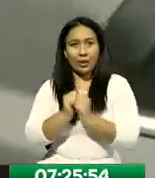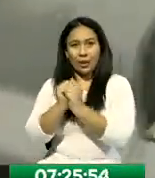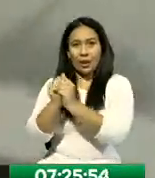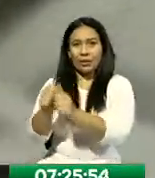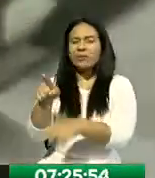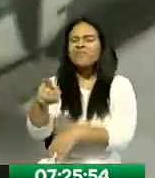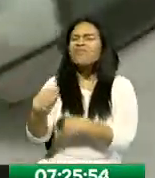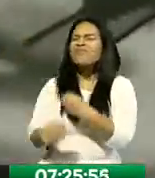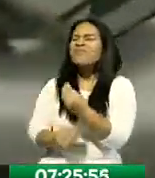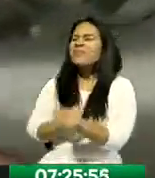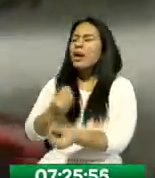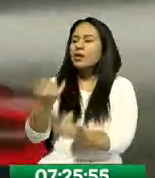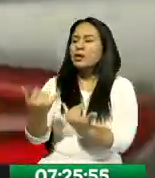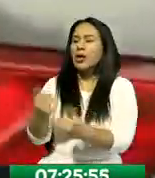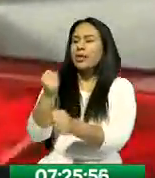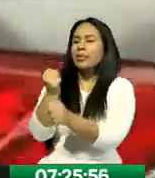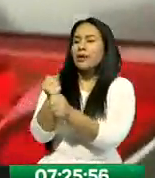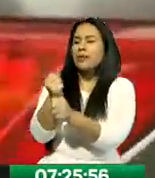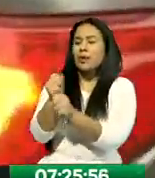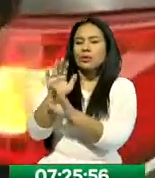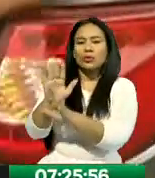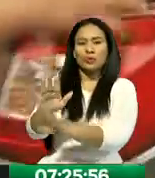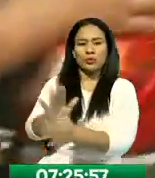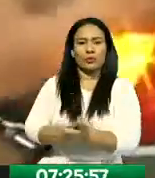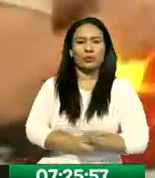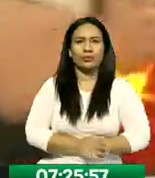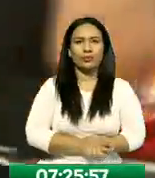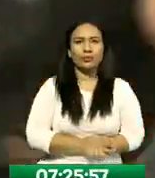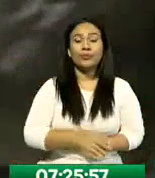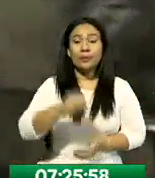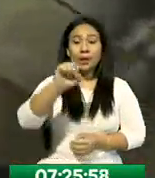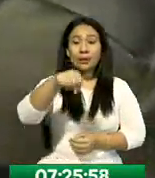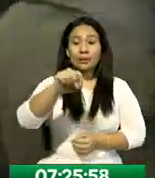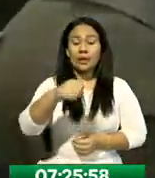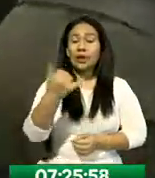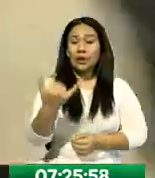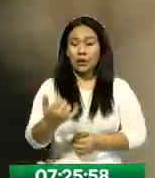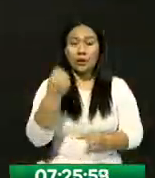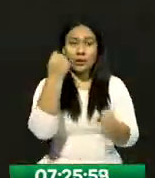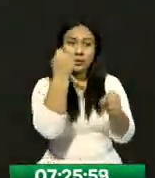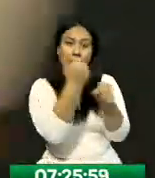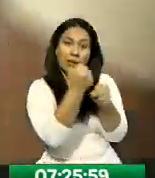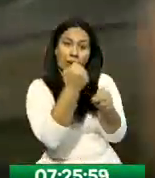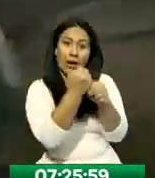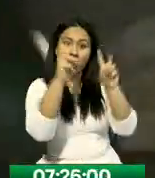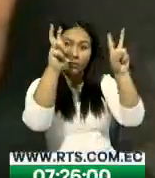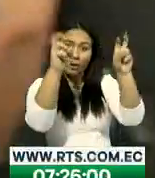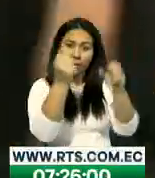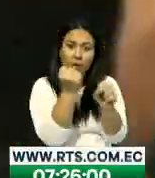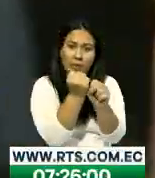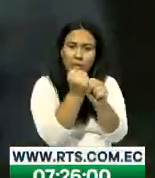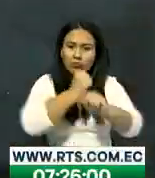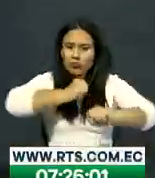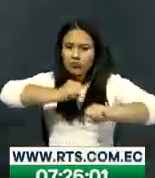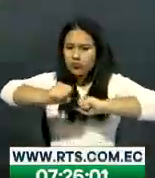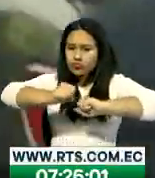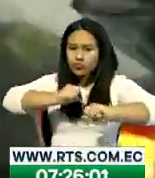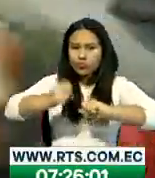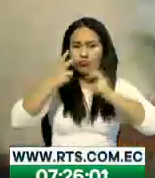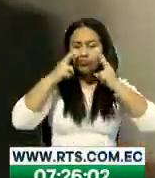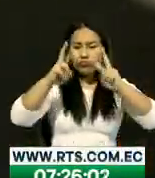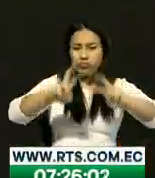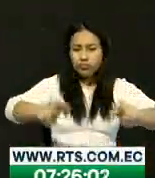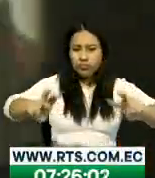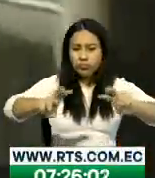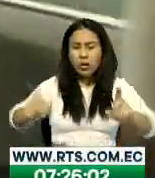Recuérdenos el trabajo que realiza la institución del orden. Sí, en pro de la seguridad de la ciudadanía nos encontramos realizando este mega operativo